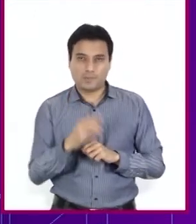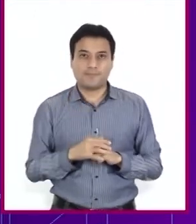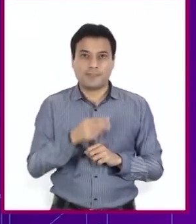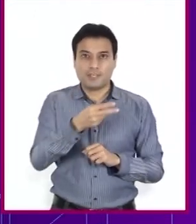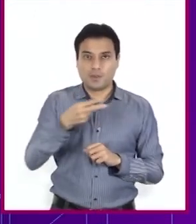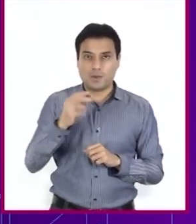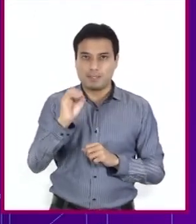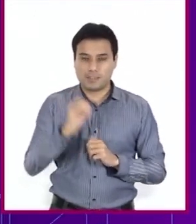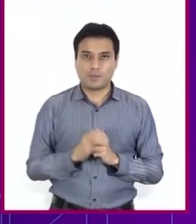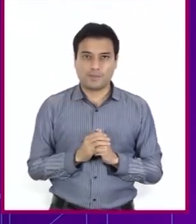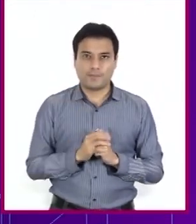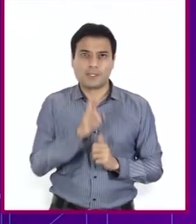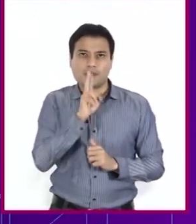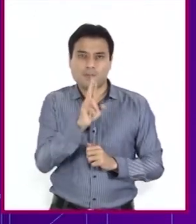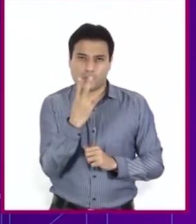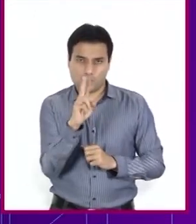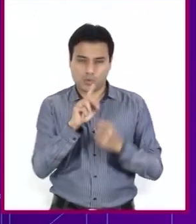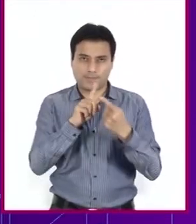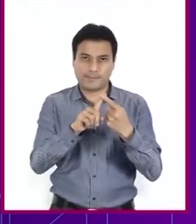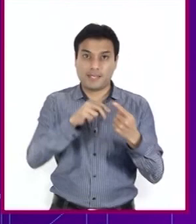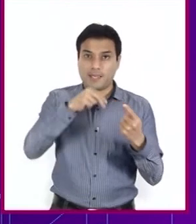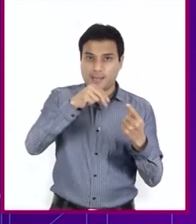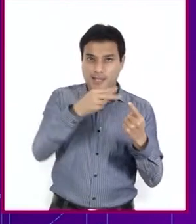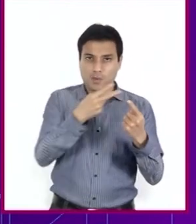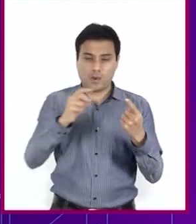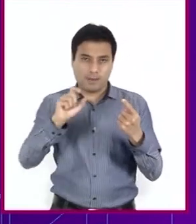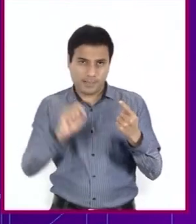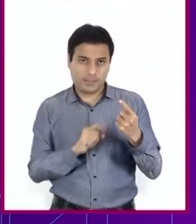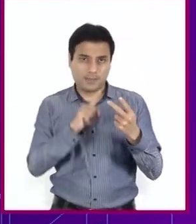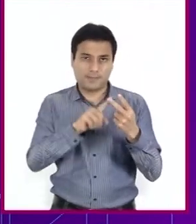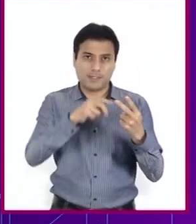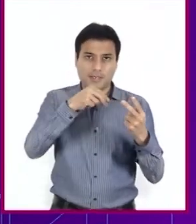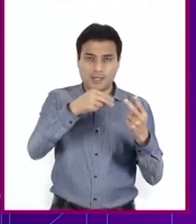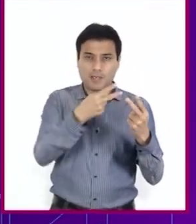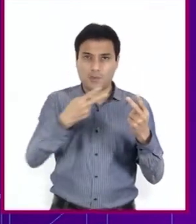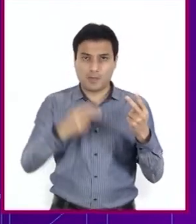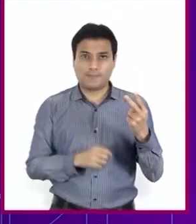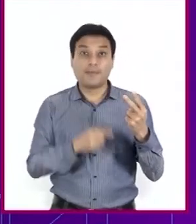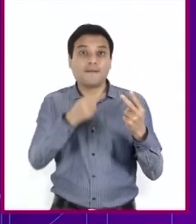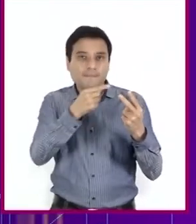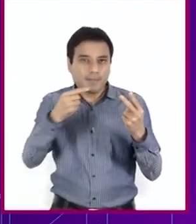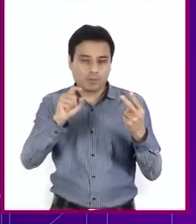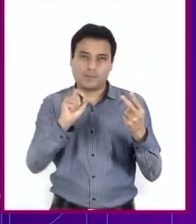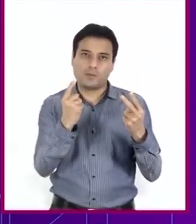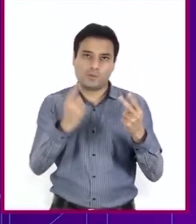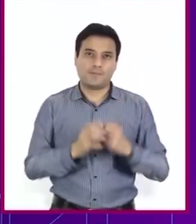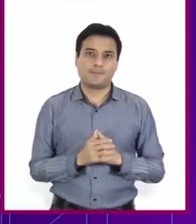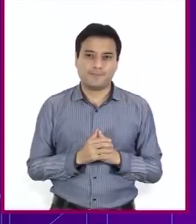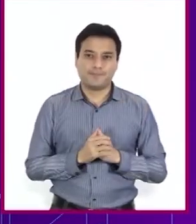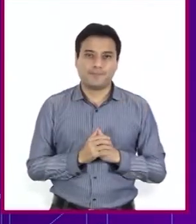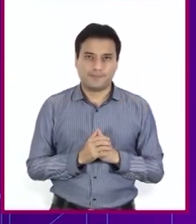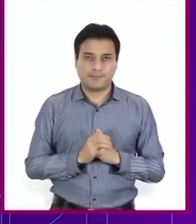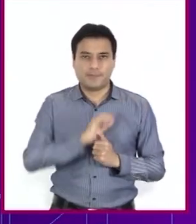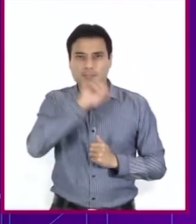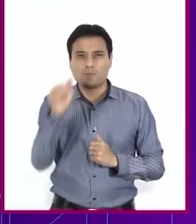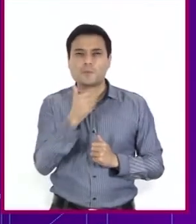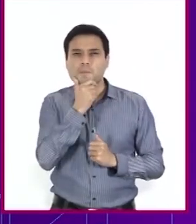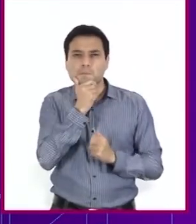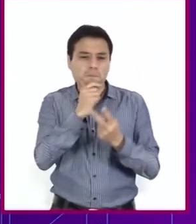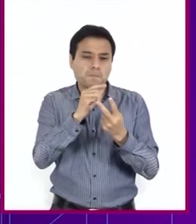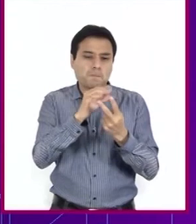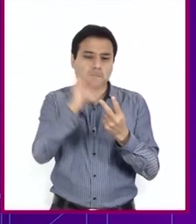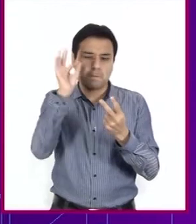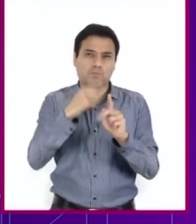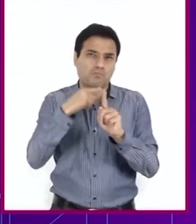Se tienen dos soluciones, n igual a 20 y n igual a menos 21. Se elige la solución